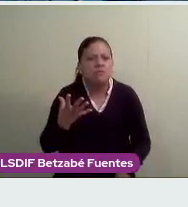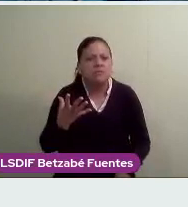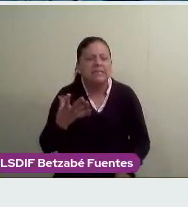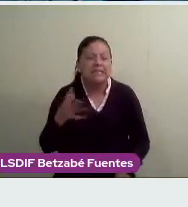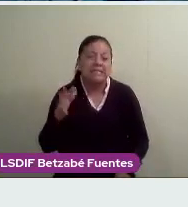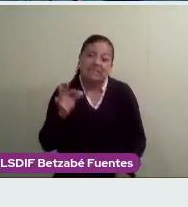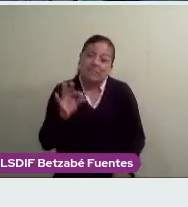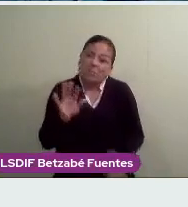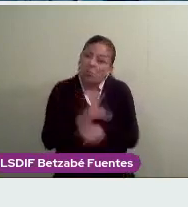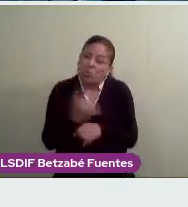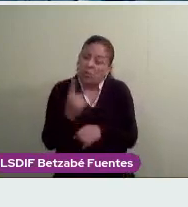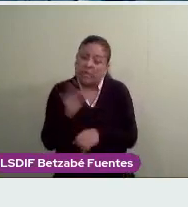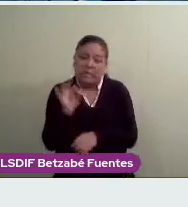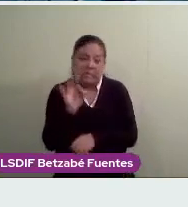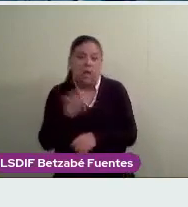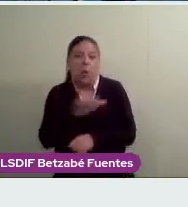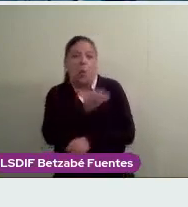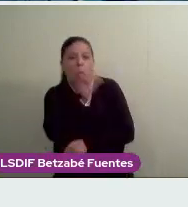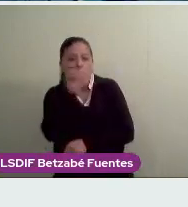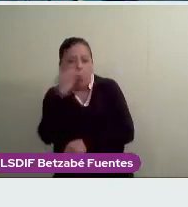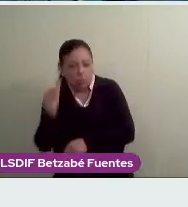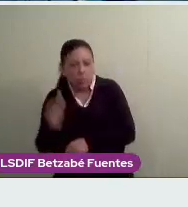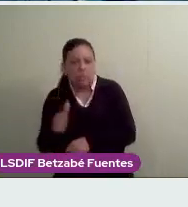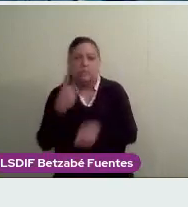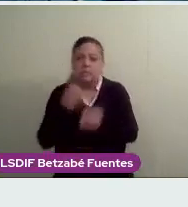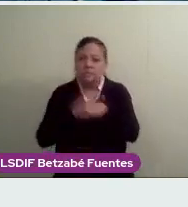otros trastornos, pero